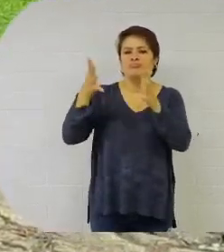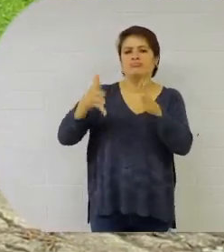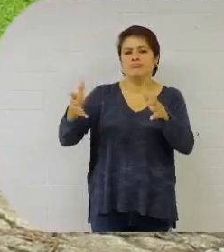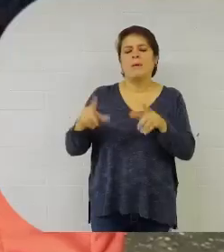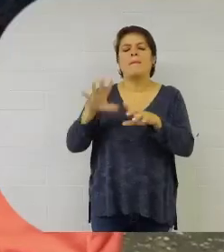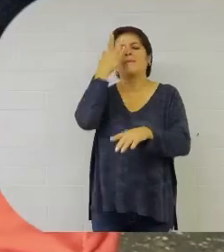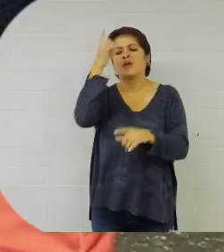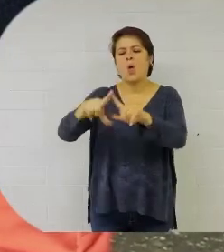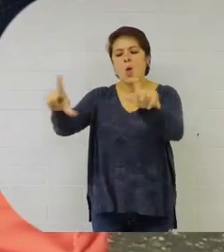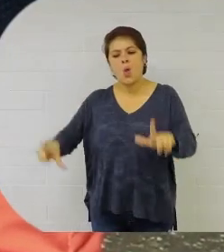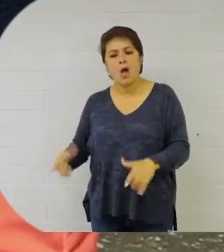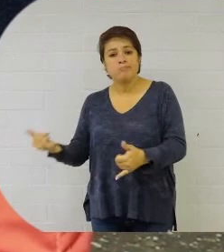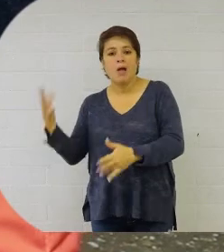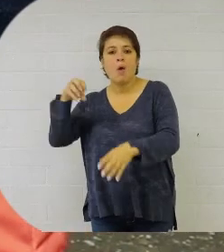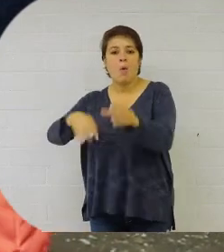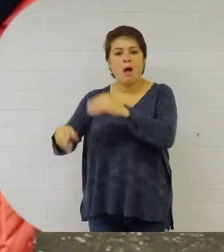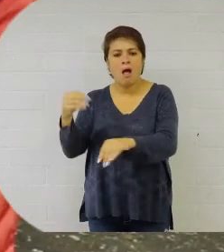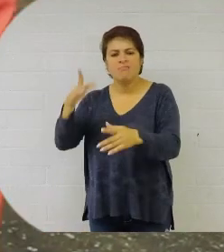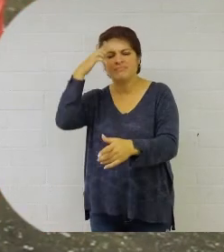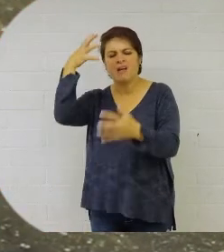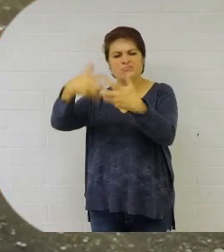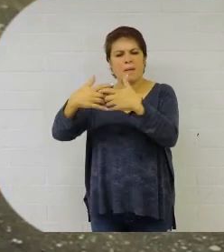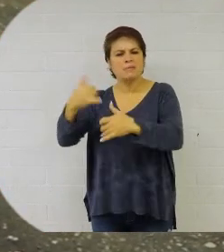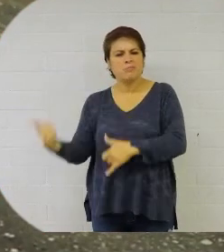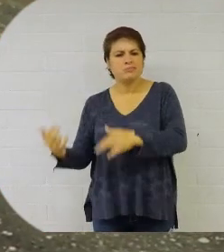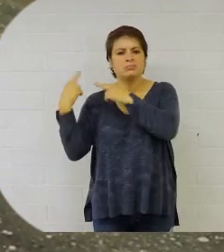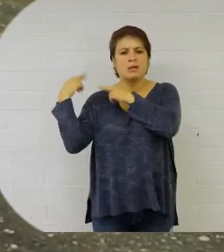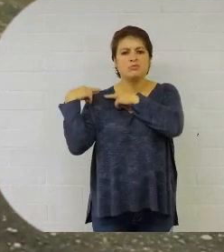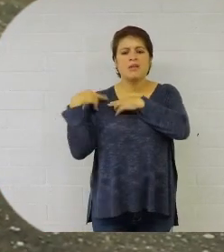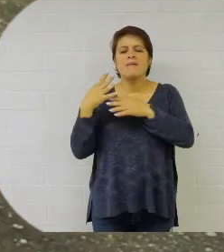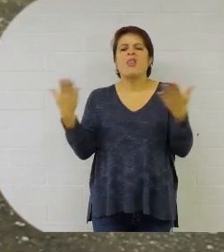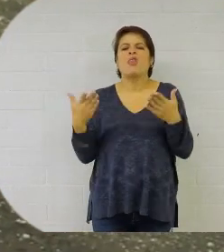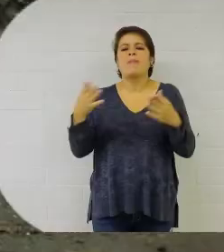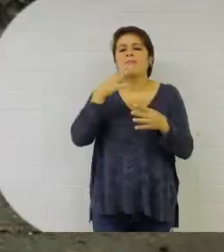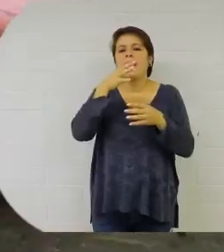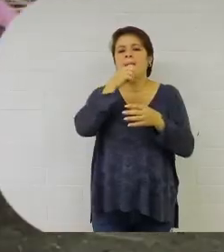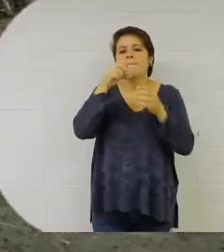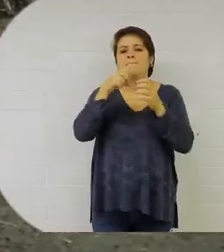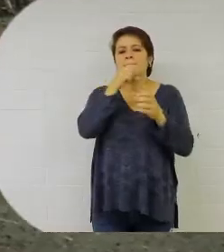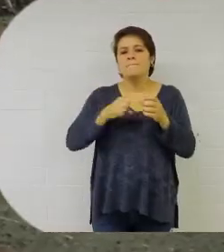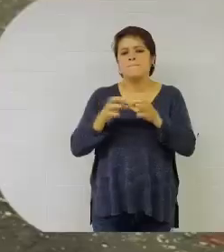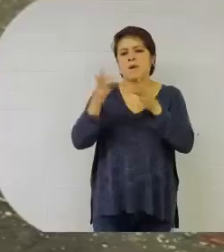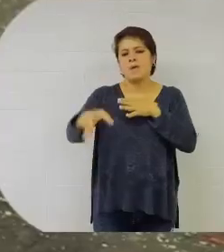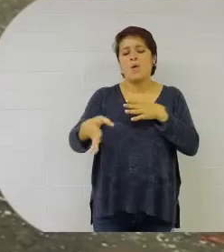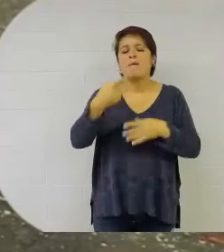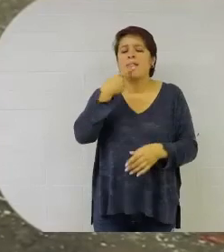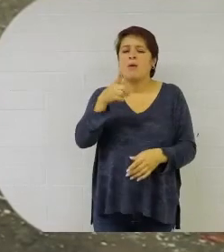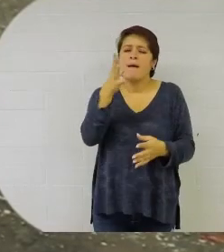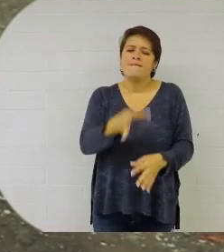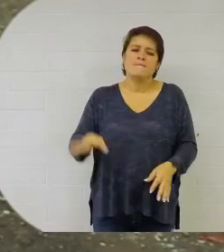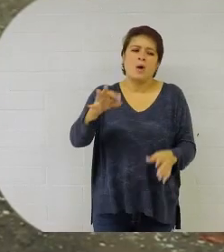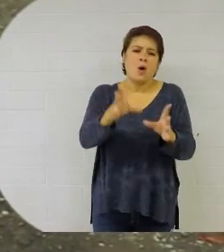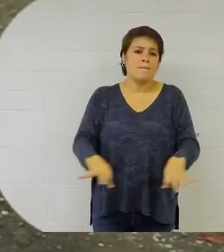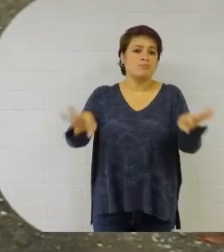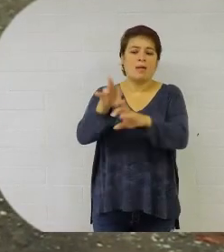capacitaciones, le brindan un centro de acopio. Como vemos que nosotros tenemos un centro de acopio muy bueno en Pueblo Viejo. Y como le digo, lo